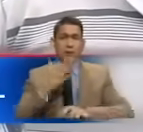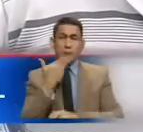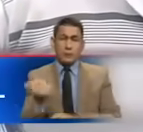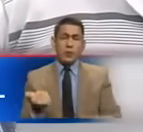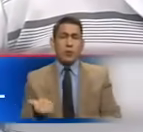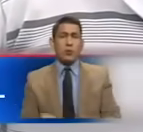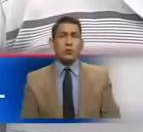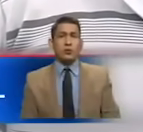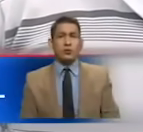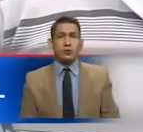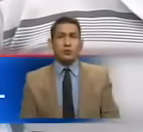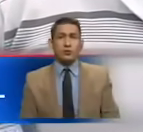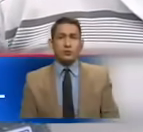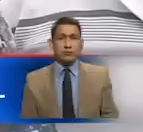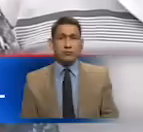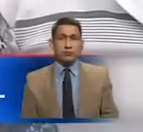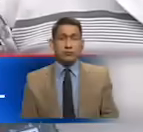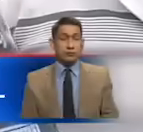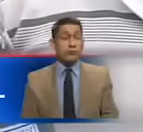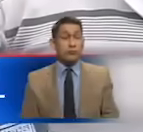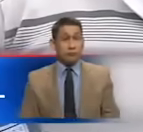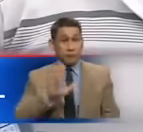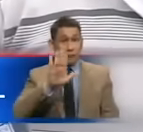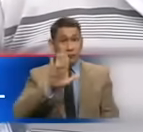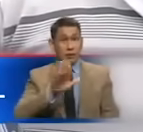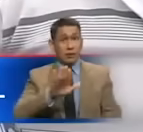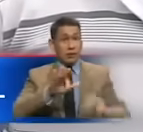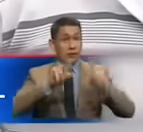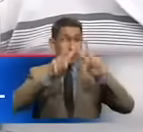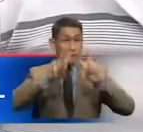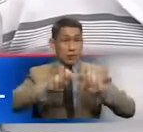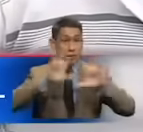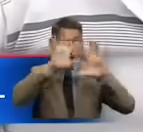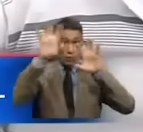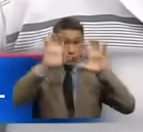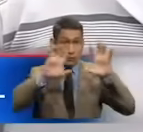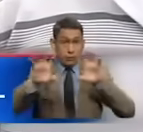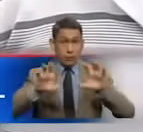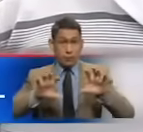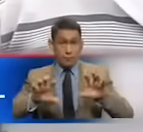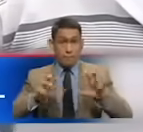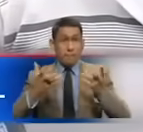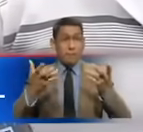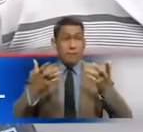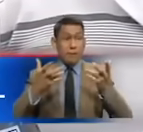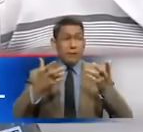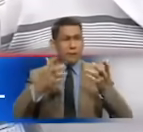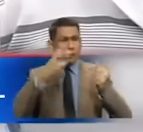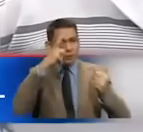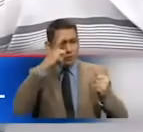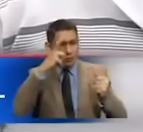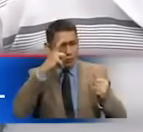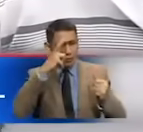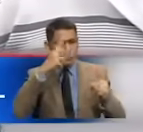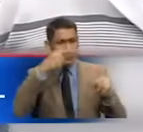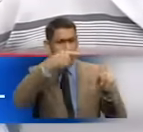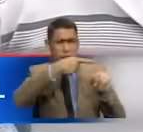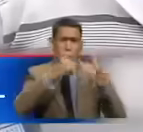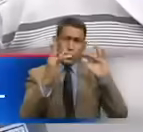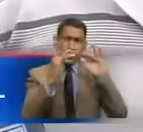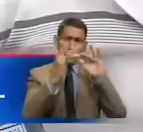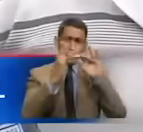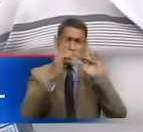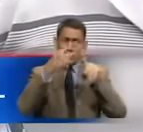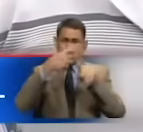le fuercen a ella a que se excuse. Cuando ustedes ven cómo en Metástasis decía, nos falta un voto en la Corte Provincial del Guayas, nosotros también vimos